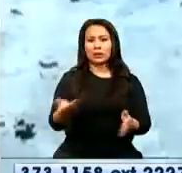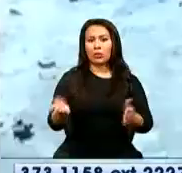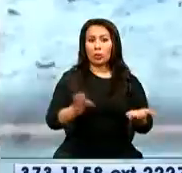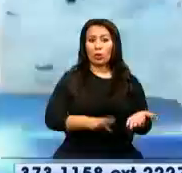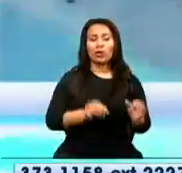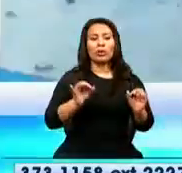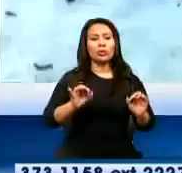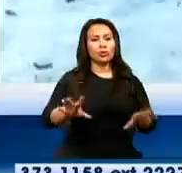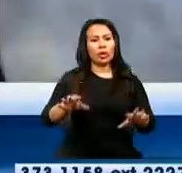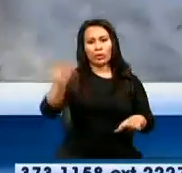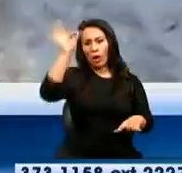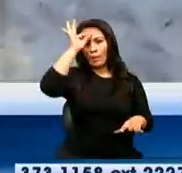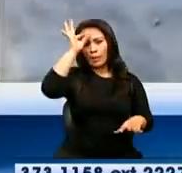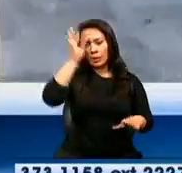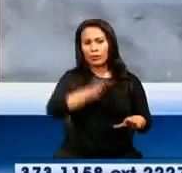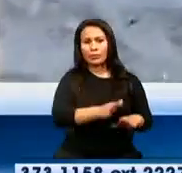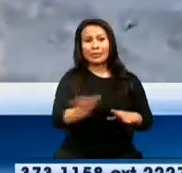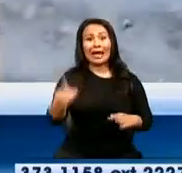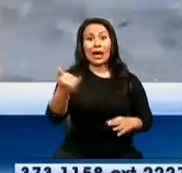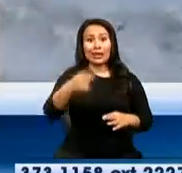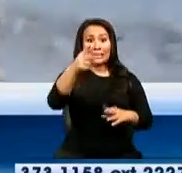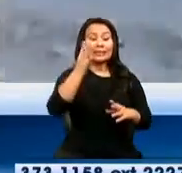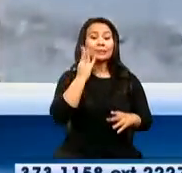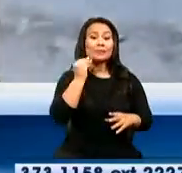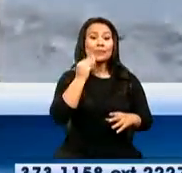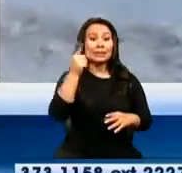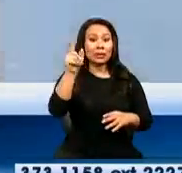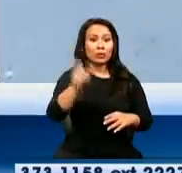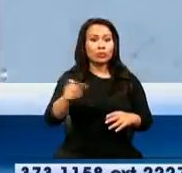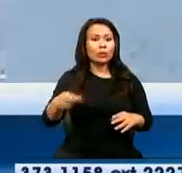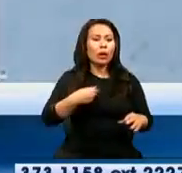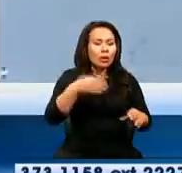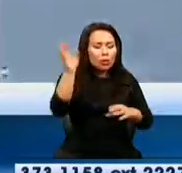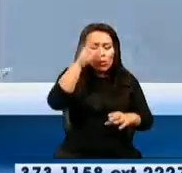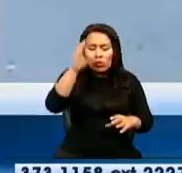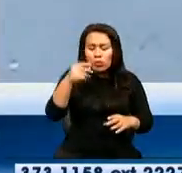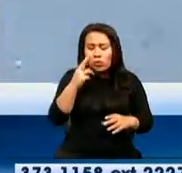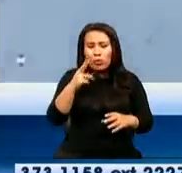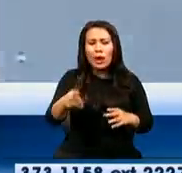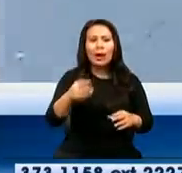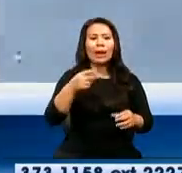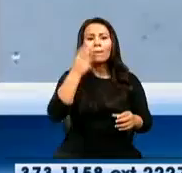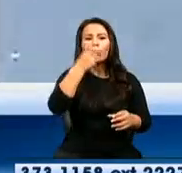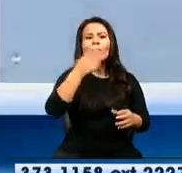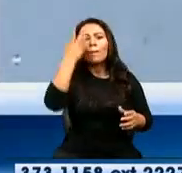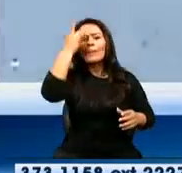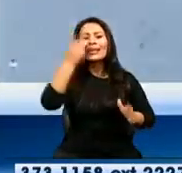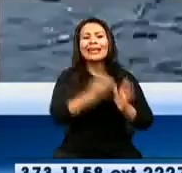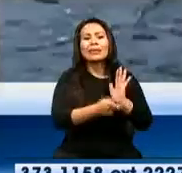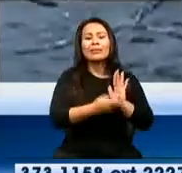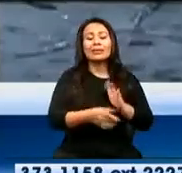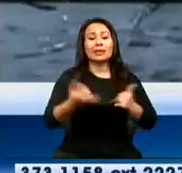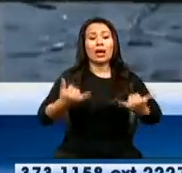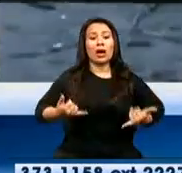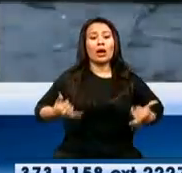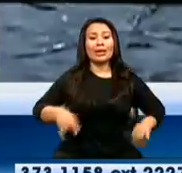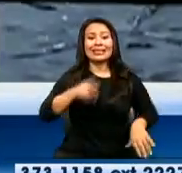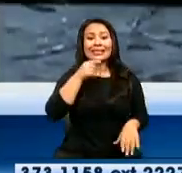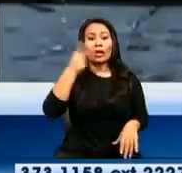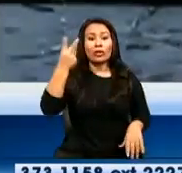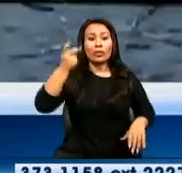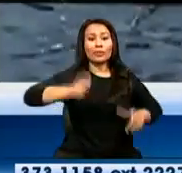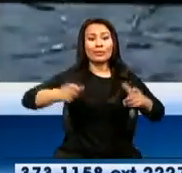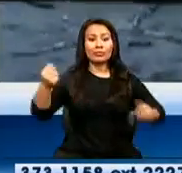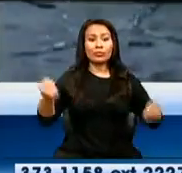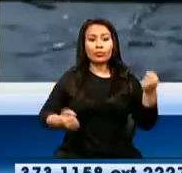Peritos del Servicio de Investigación de Accidentes de Tránsito serán los encargados de realizar el informe de lo que pasó. Por lo pronto, los 2 conductores fueron